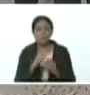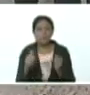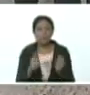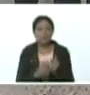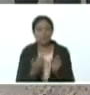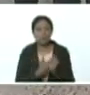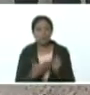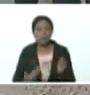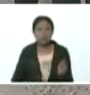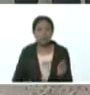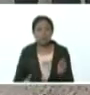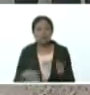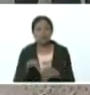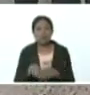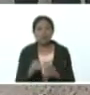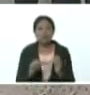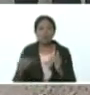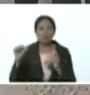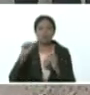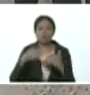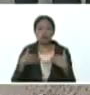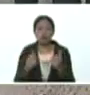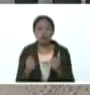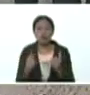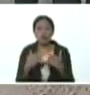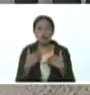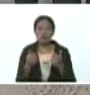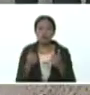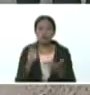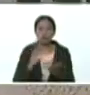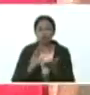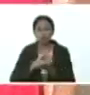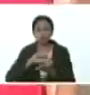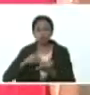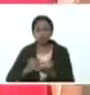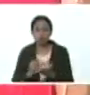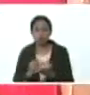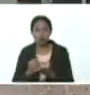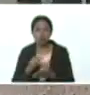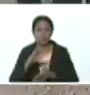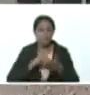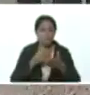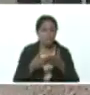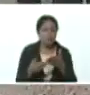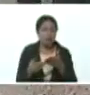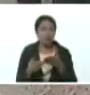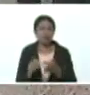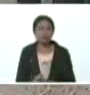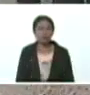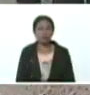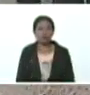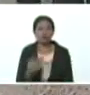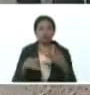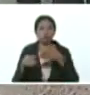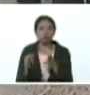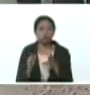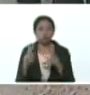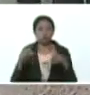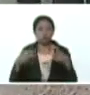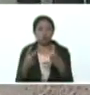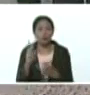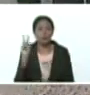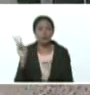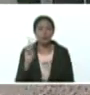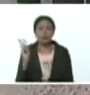vicepresidente, el Estado Mayor de la salud tiene que estar en el centro de nuestro esfuerzo, de la construcción de la nueva Venezuela,